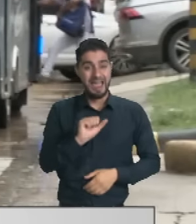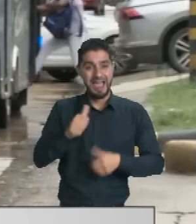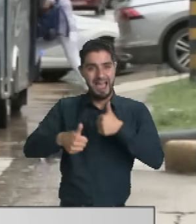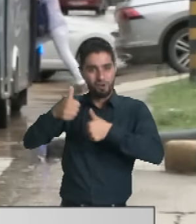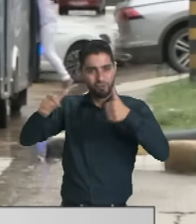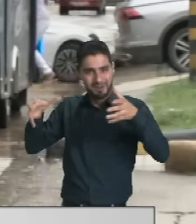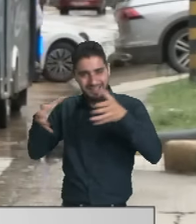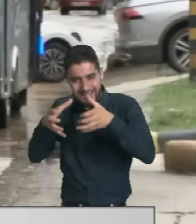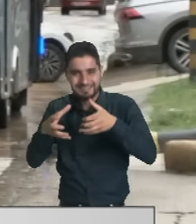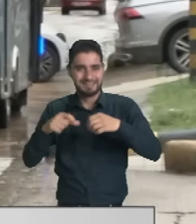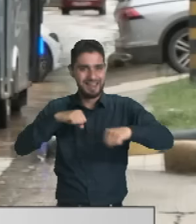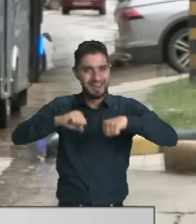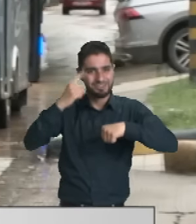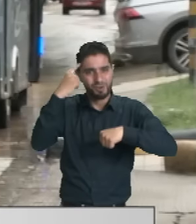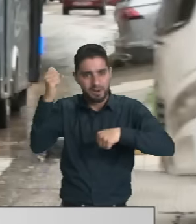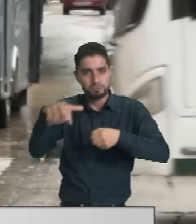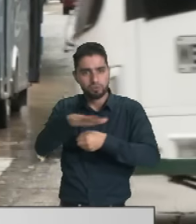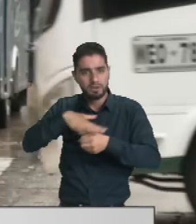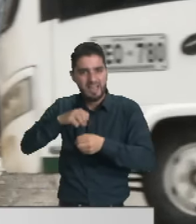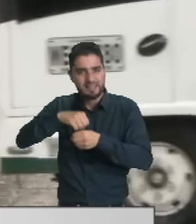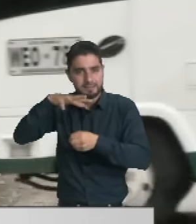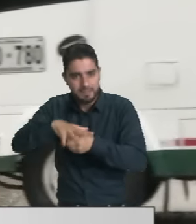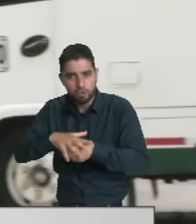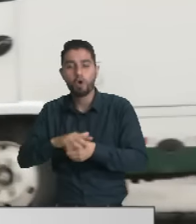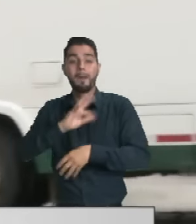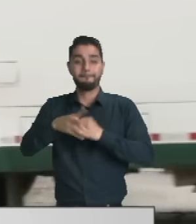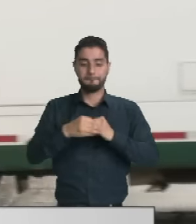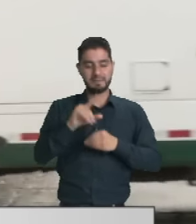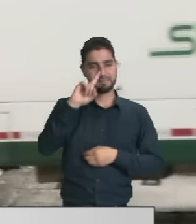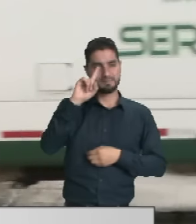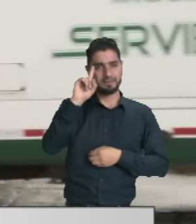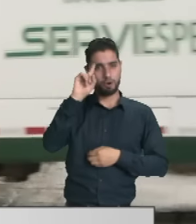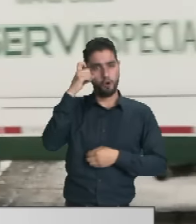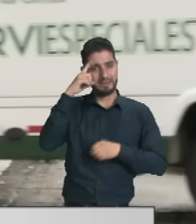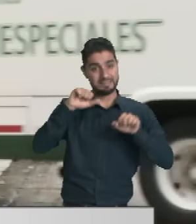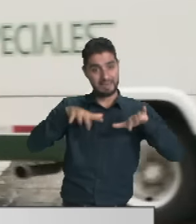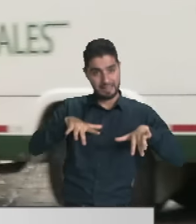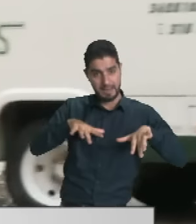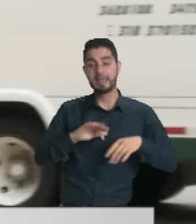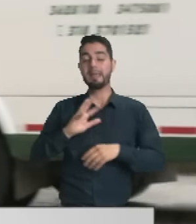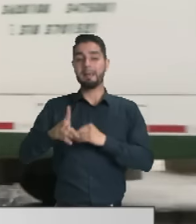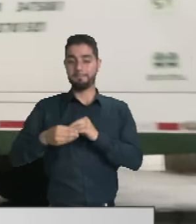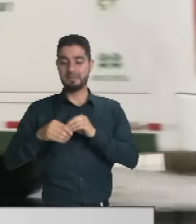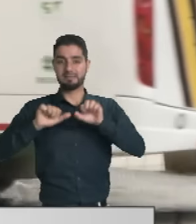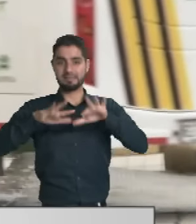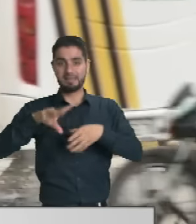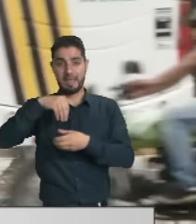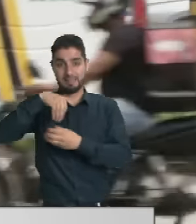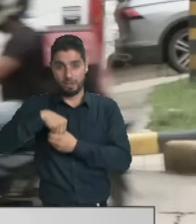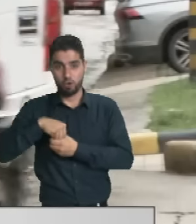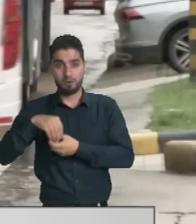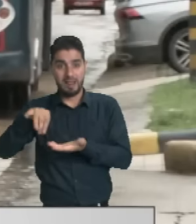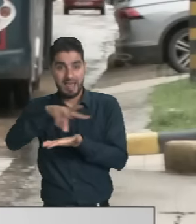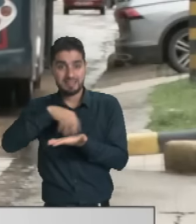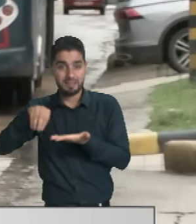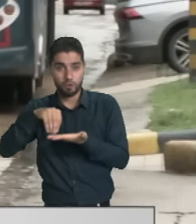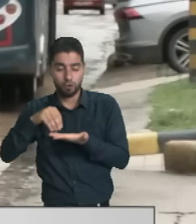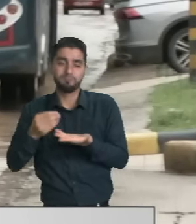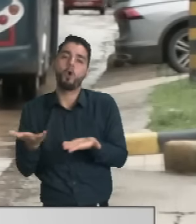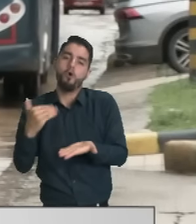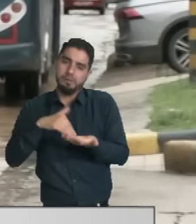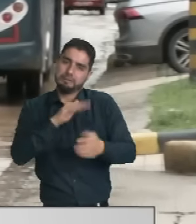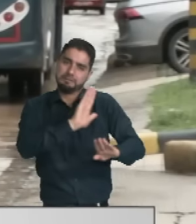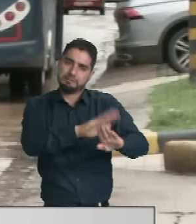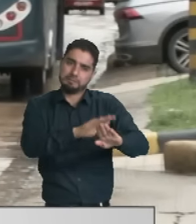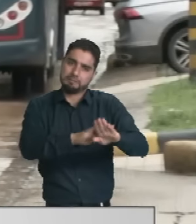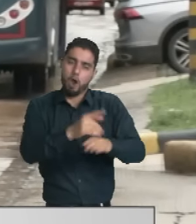del distrito, lo mismo que la Secretaría de Gobierno y la Secretaría del Interior del Atlántico, han llamado a la